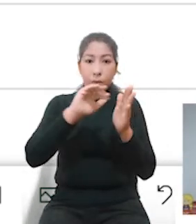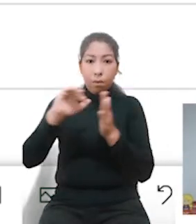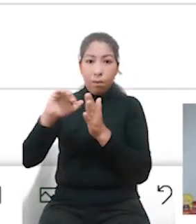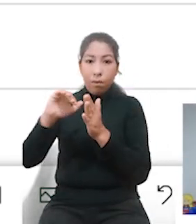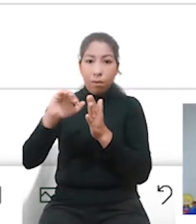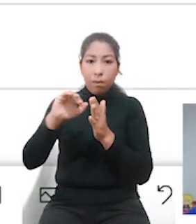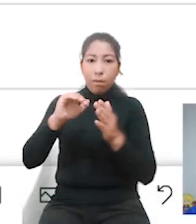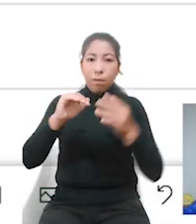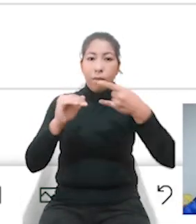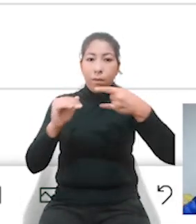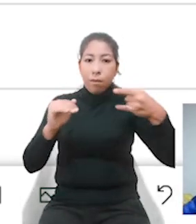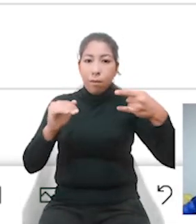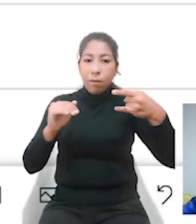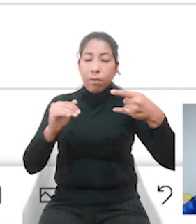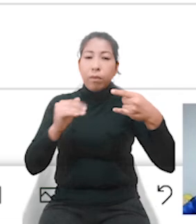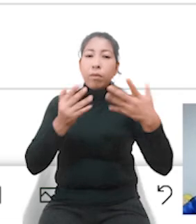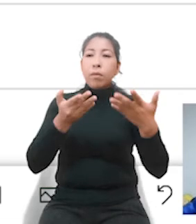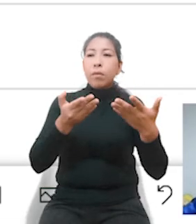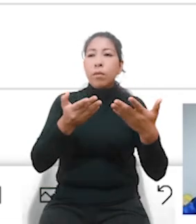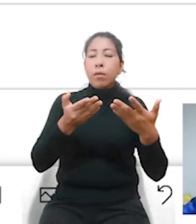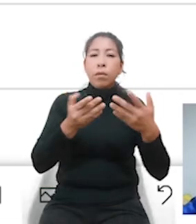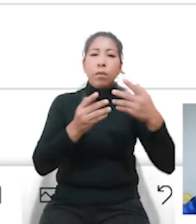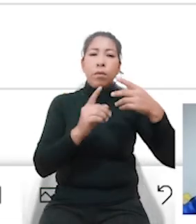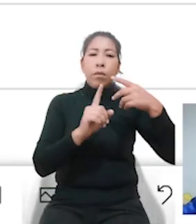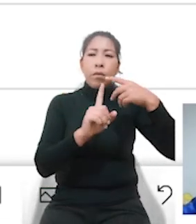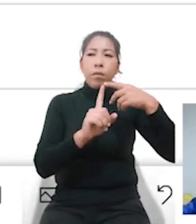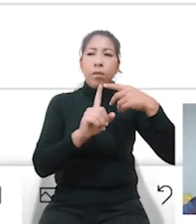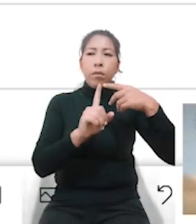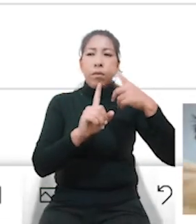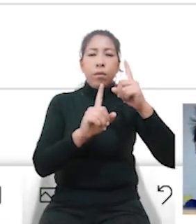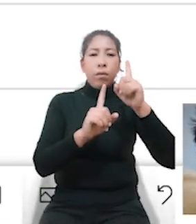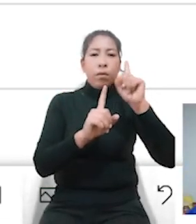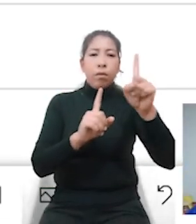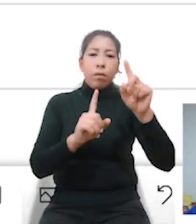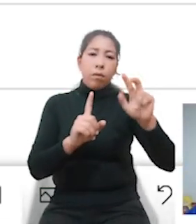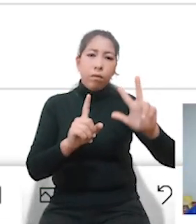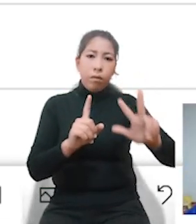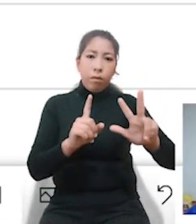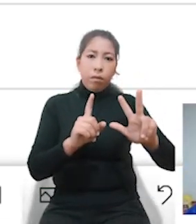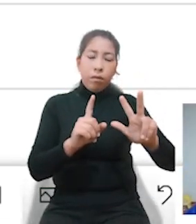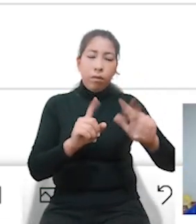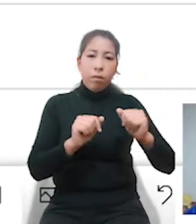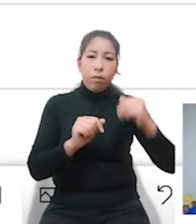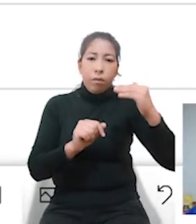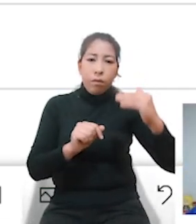nuestro primer logaritmo. ¿A qué es igual esto? Anotamos, es igual a la base